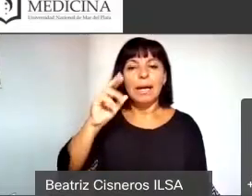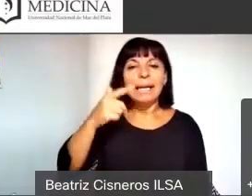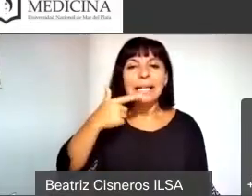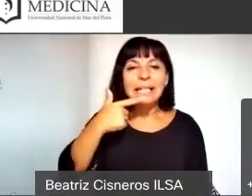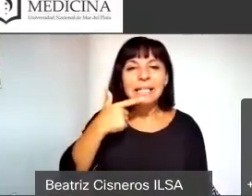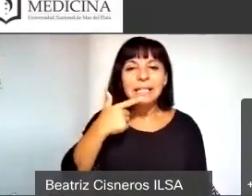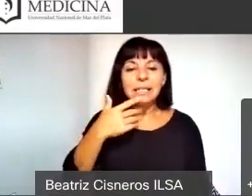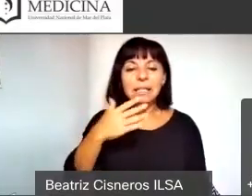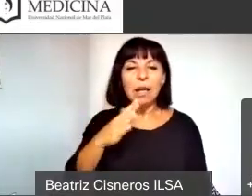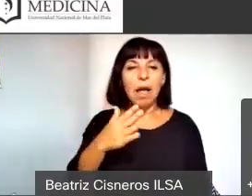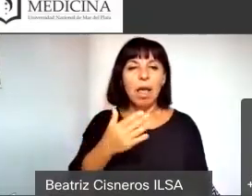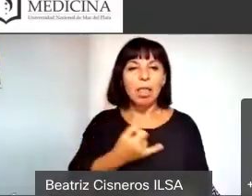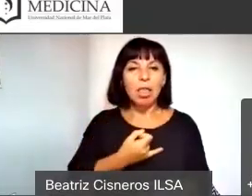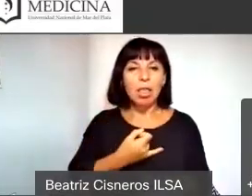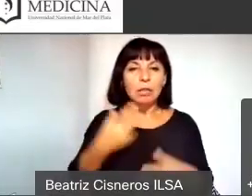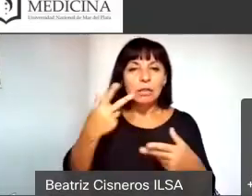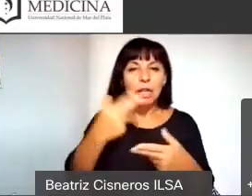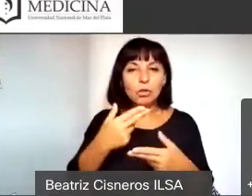cuándo se cortó, más o menos?